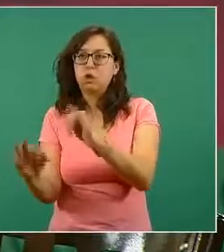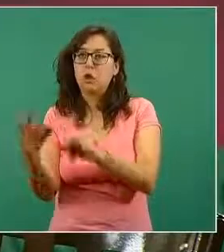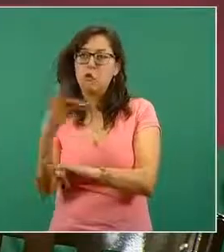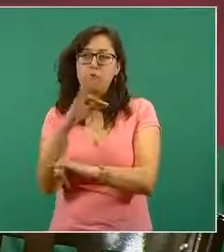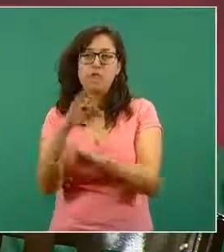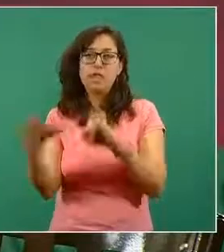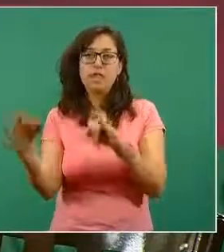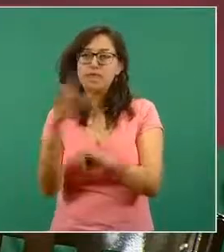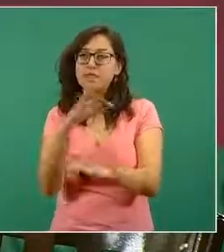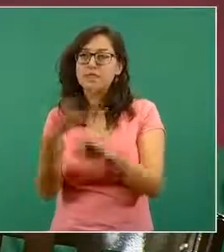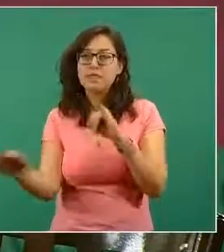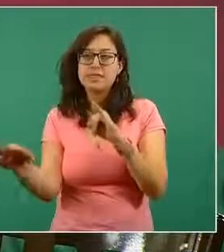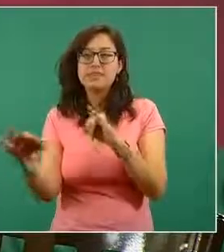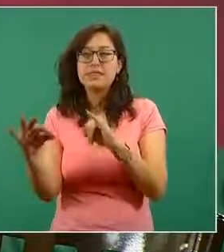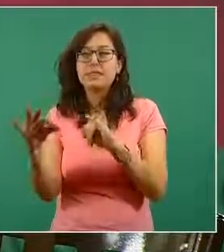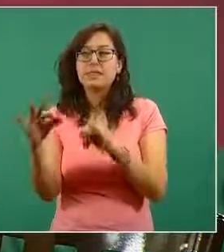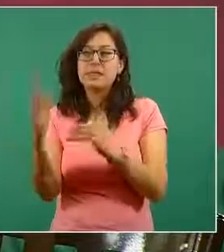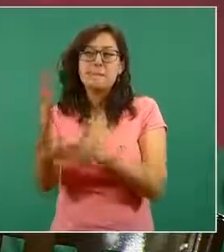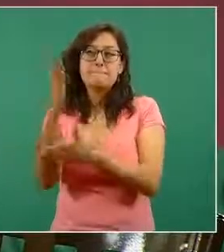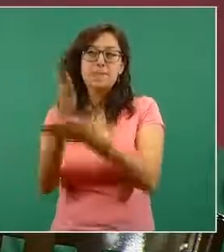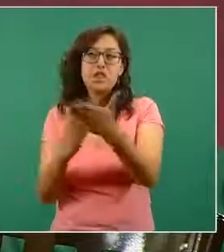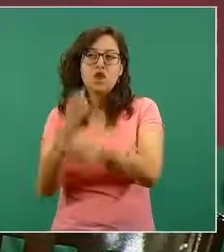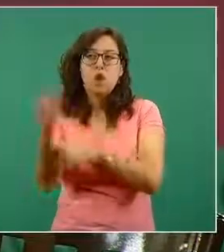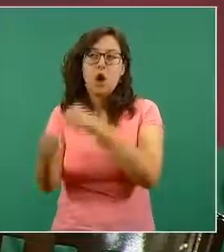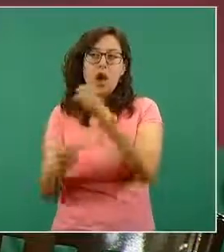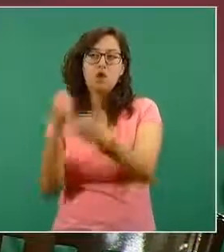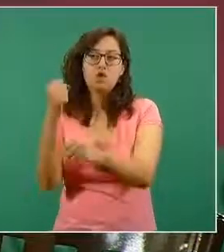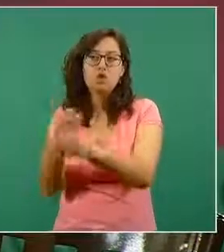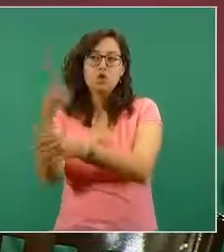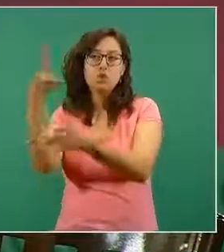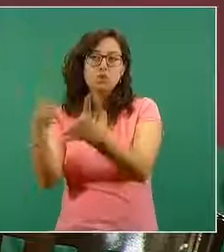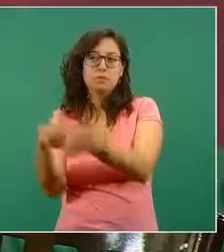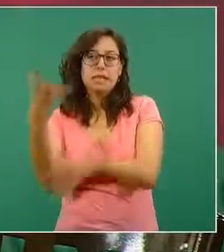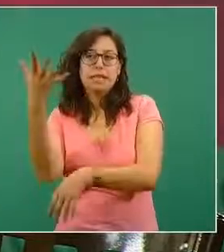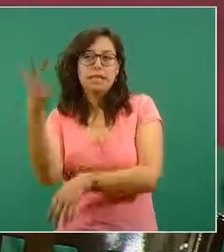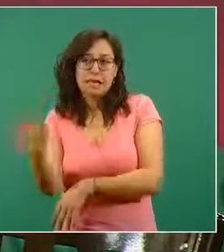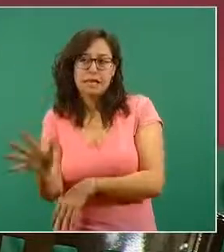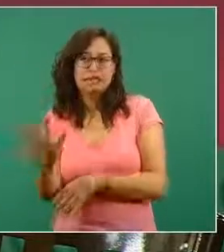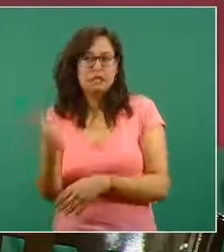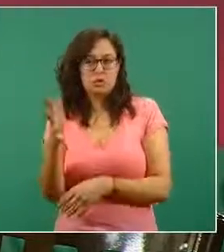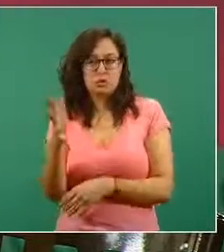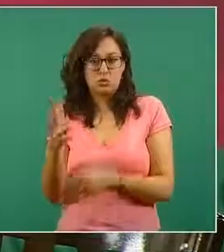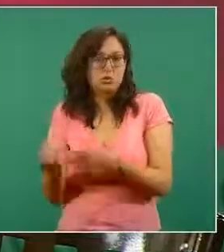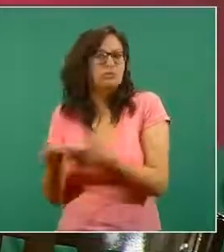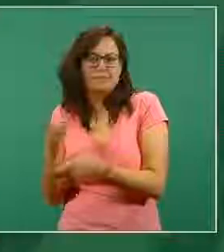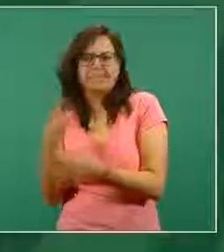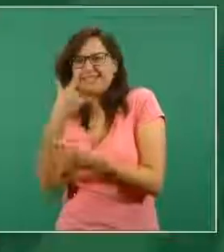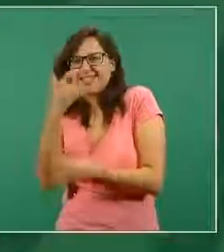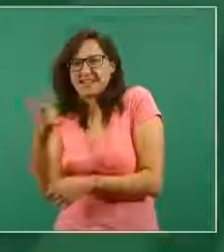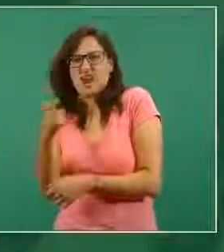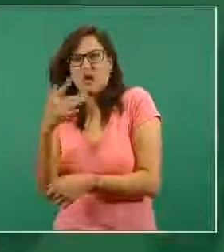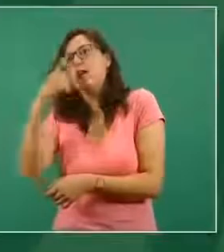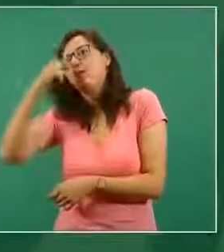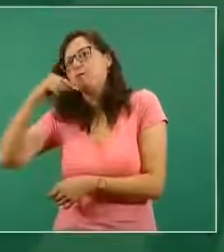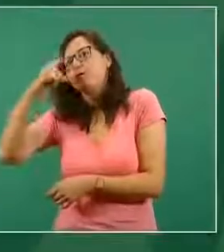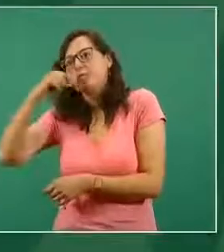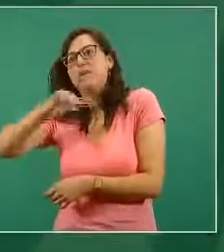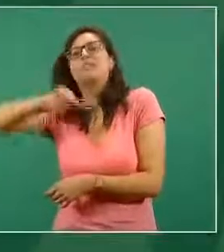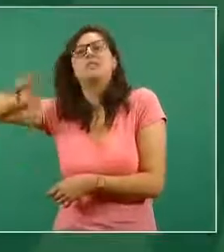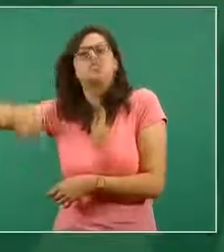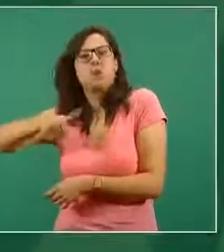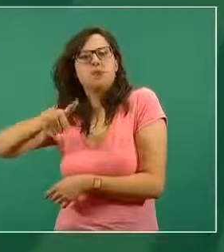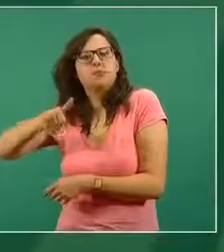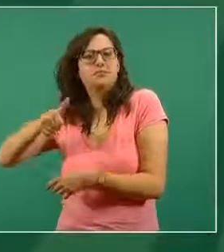finales del primer semestre, inicios del segundo semestre. Entonces, como este es un padecimiento nuevo, ¿no? En este momento no